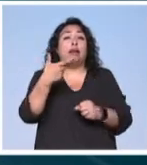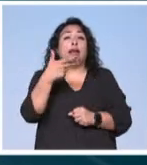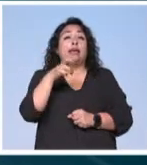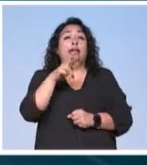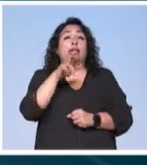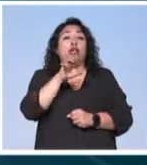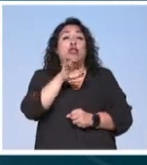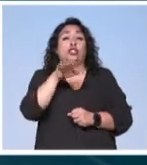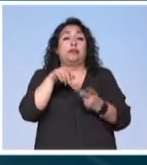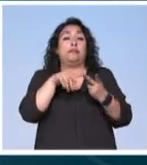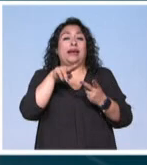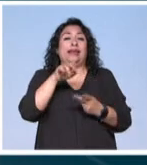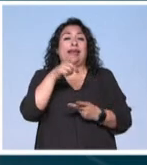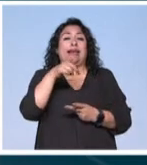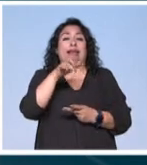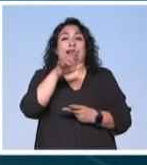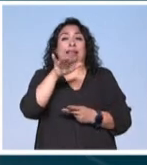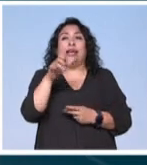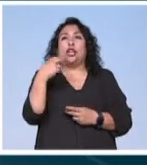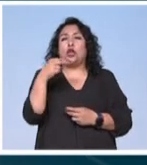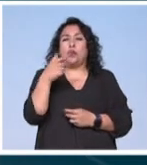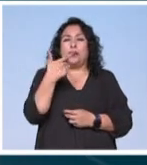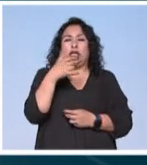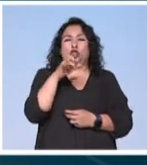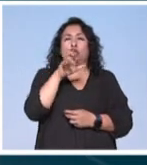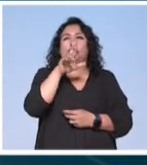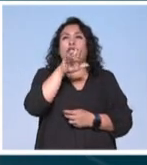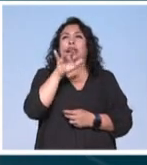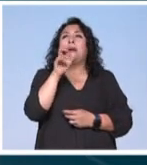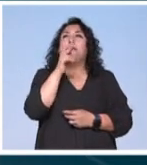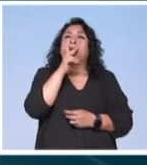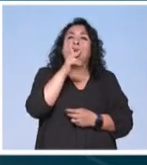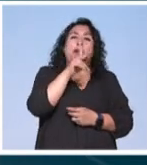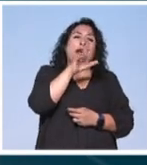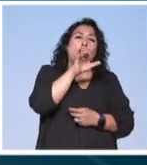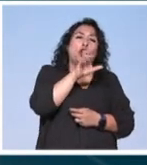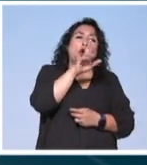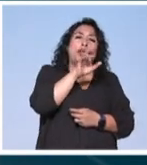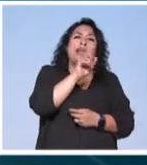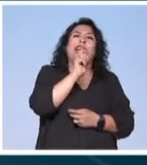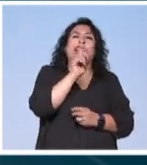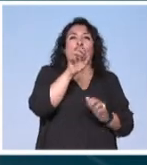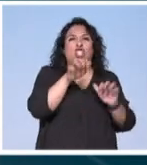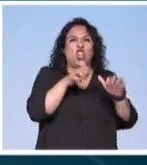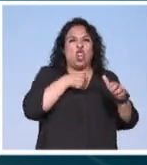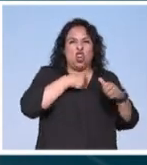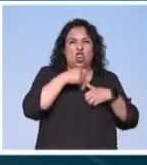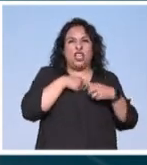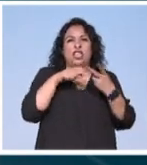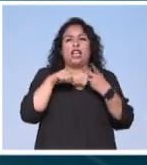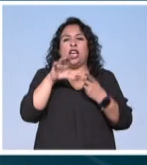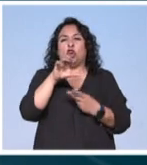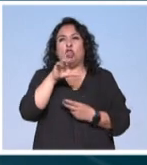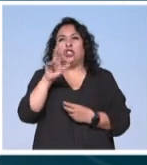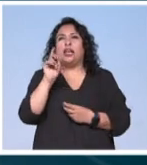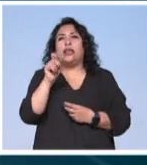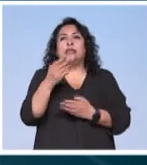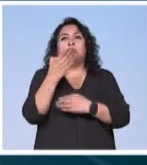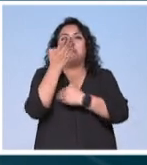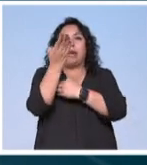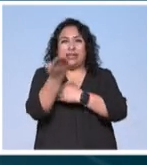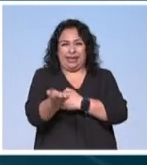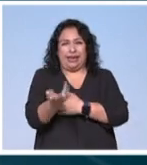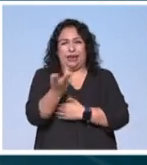y Nagasaki. Su nombre, Gojira, viene de las palabras Gorira, que significa gorila, y Kujira, que significa ballena.